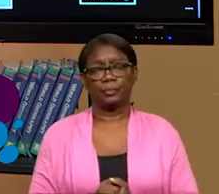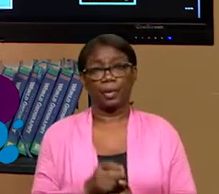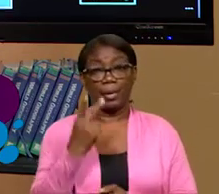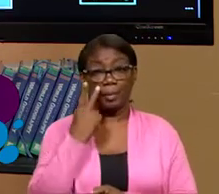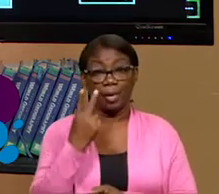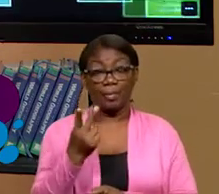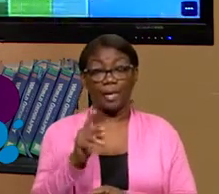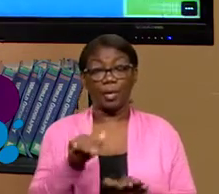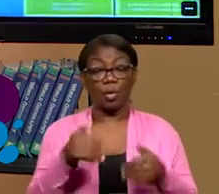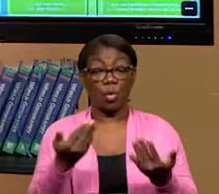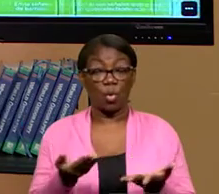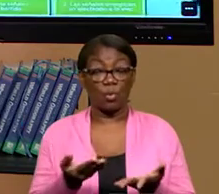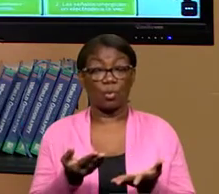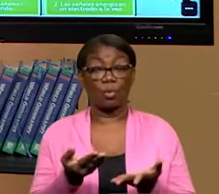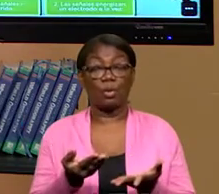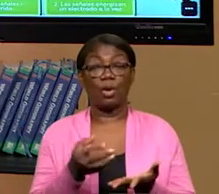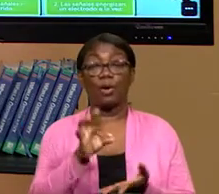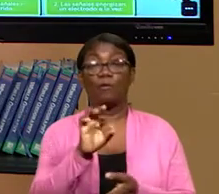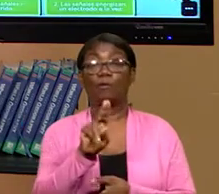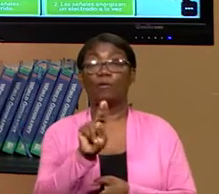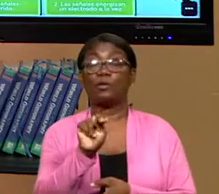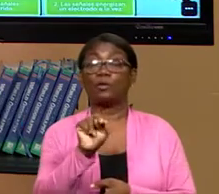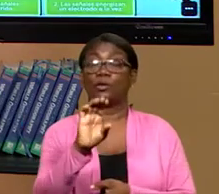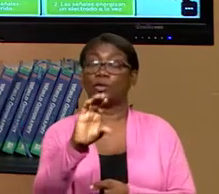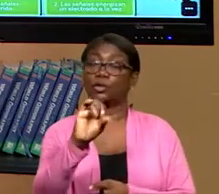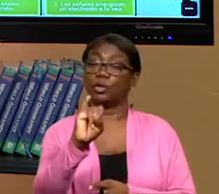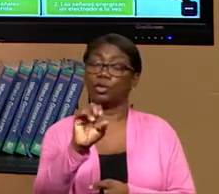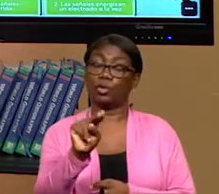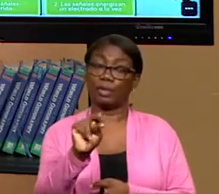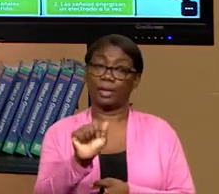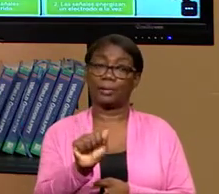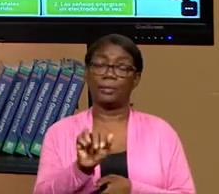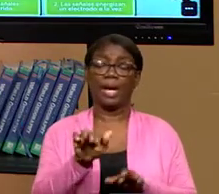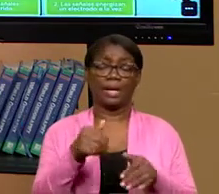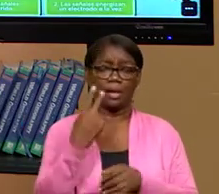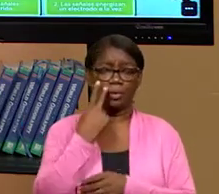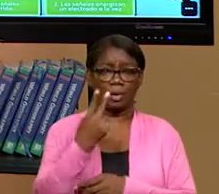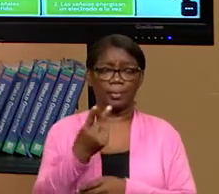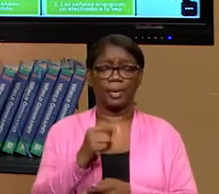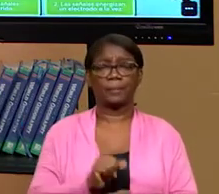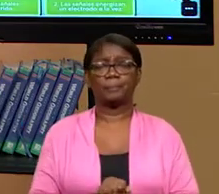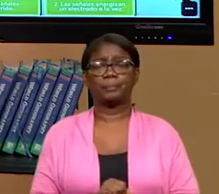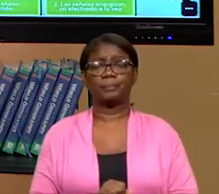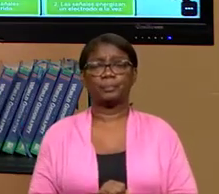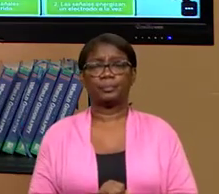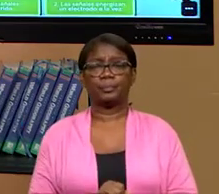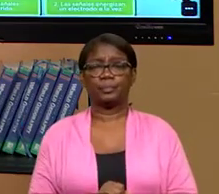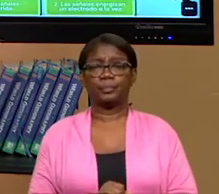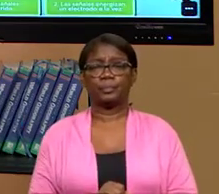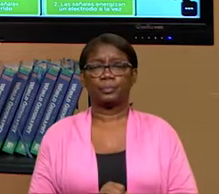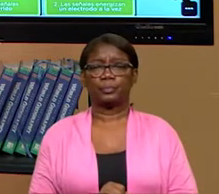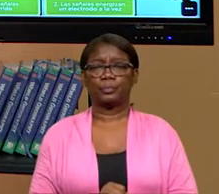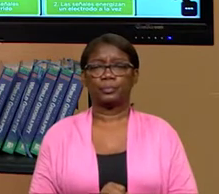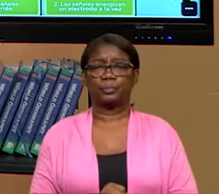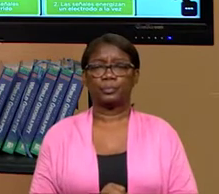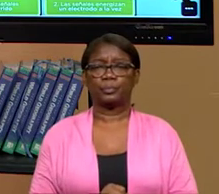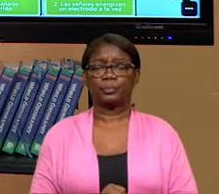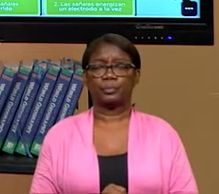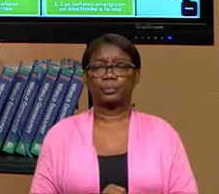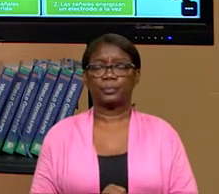su funcionamiento. Ok, aquí ustedes observan, vamos a utilizar este